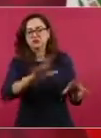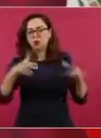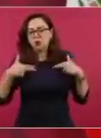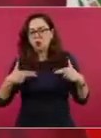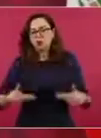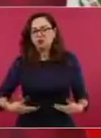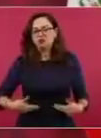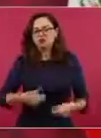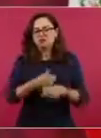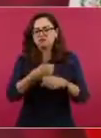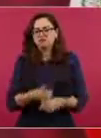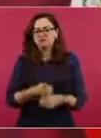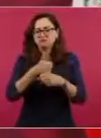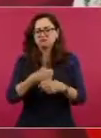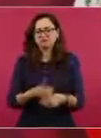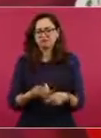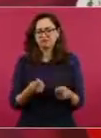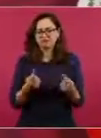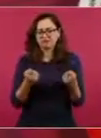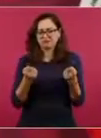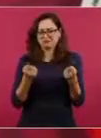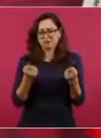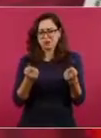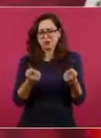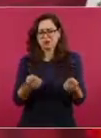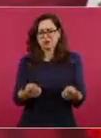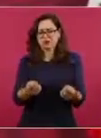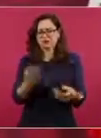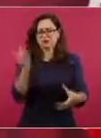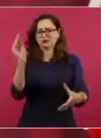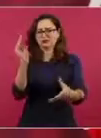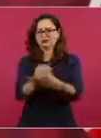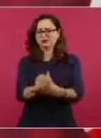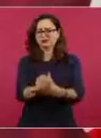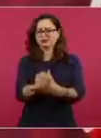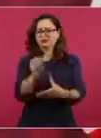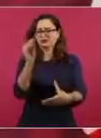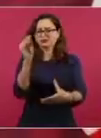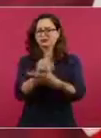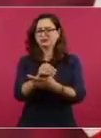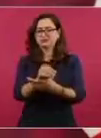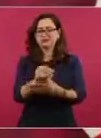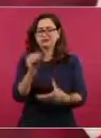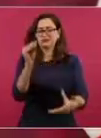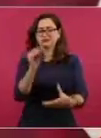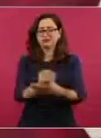y cómo la cúpula de poder económico político